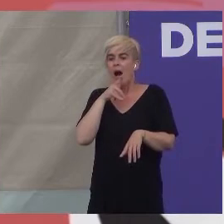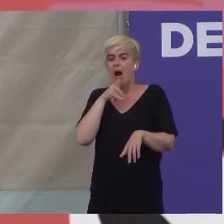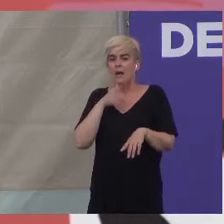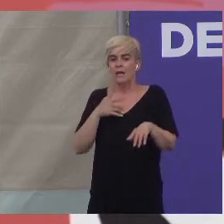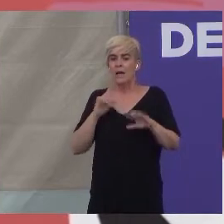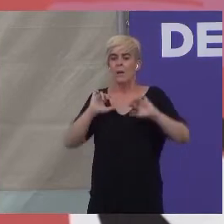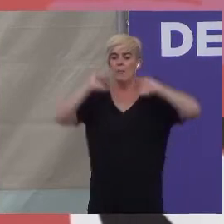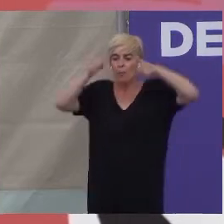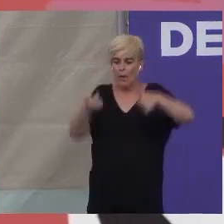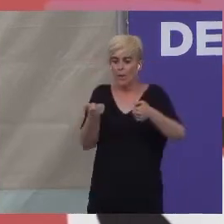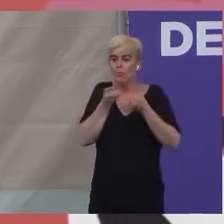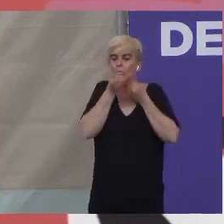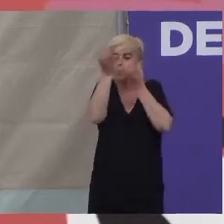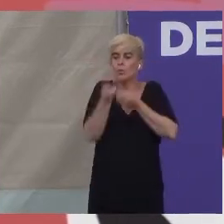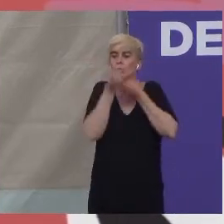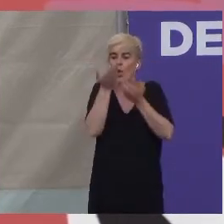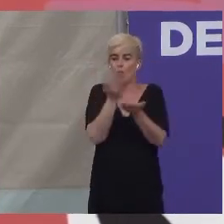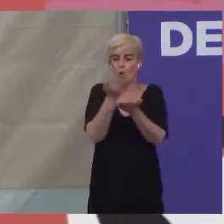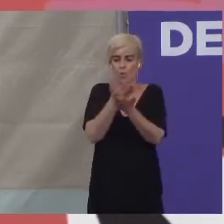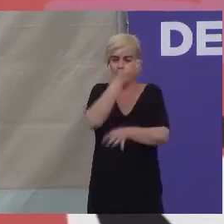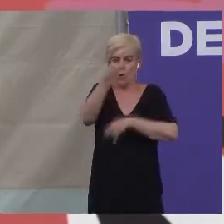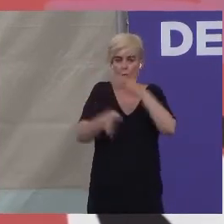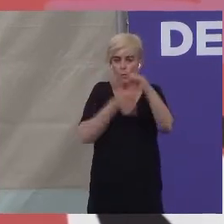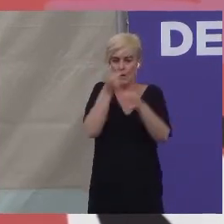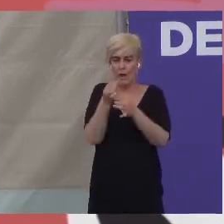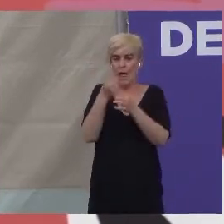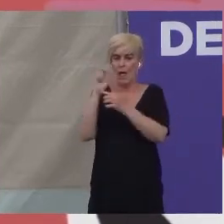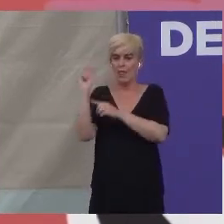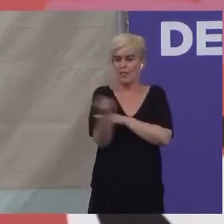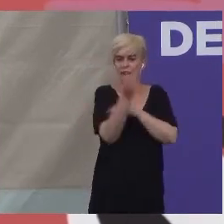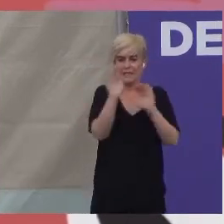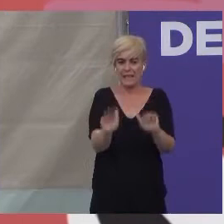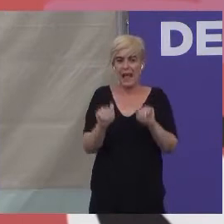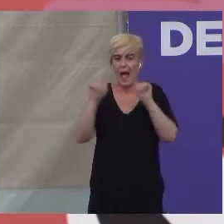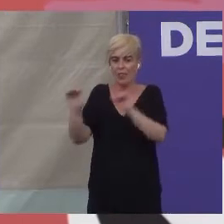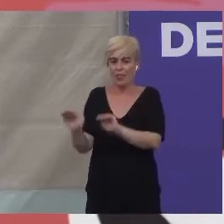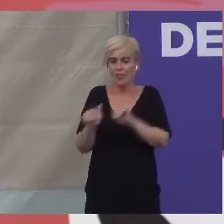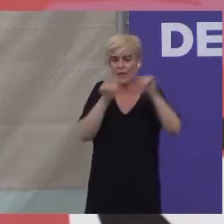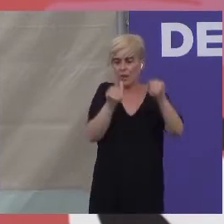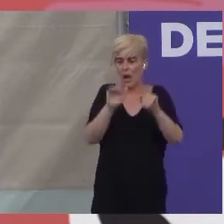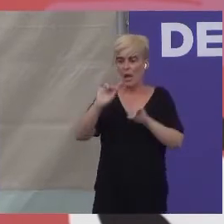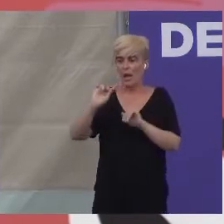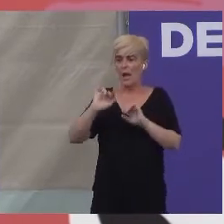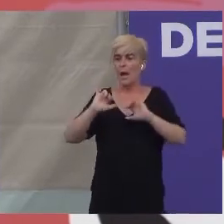ya con la exposición del documento organizativo por parte de las distintas candidaturas. Empezará